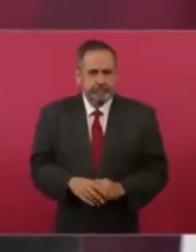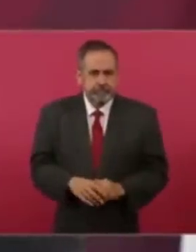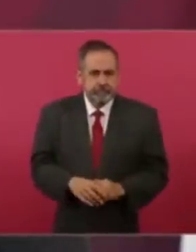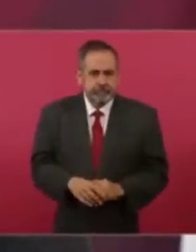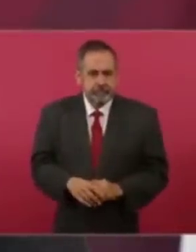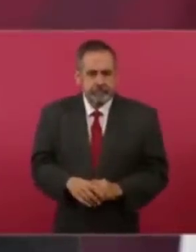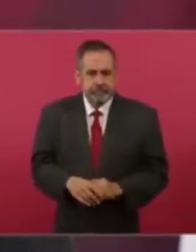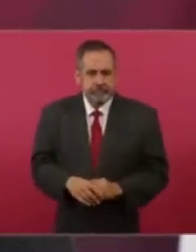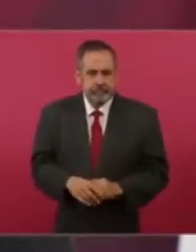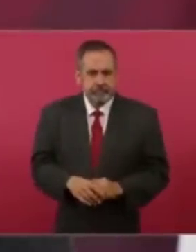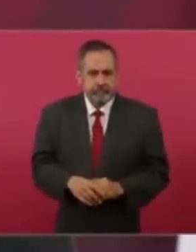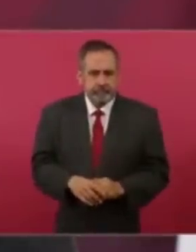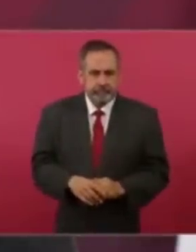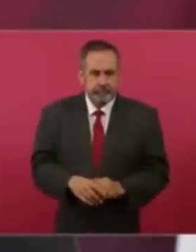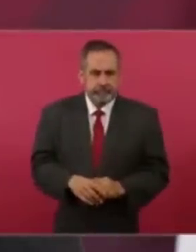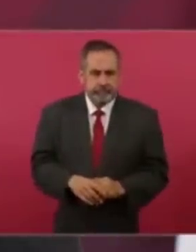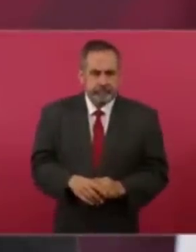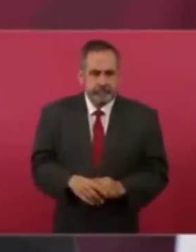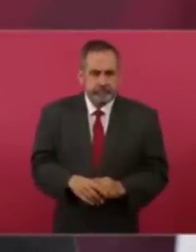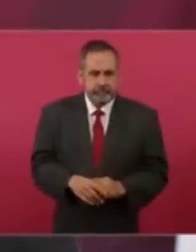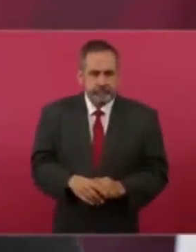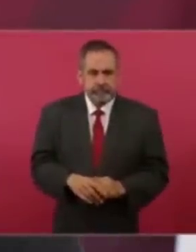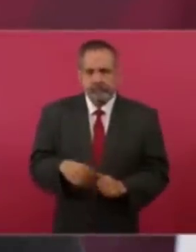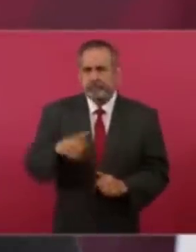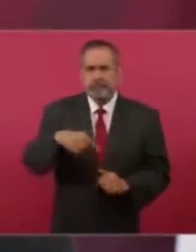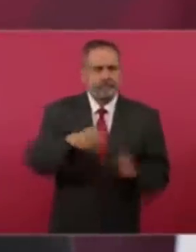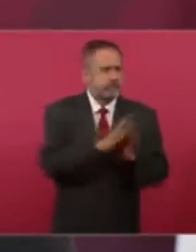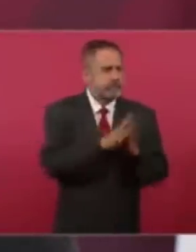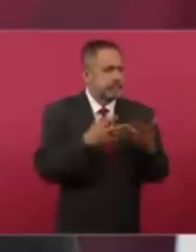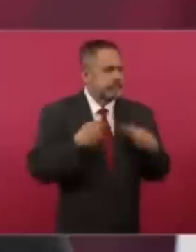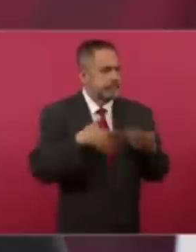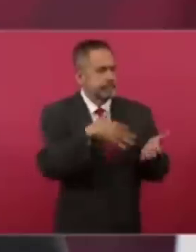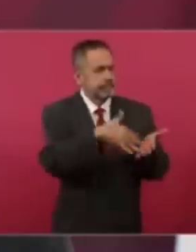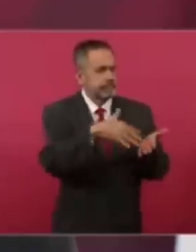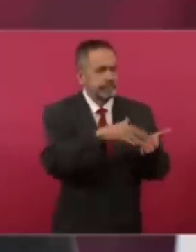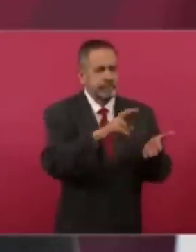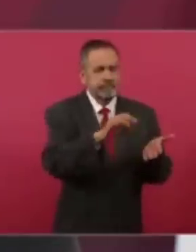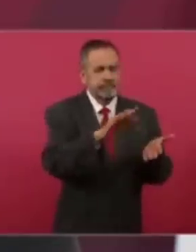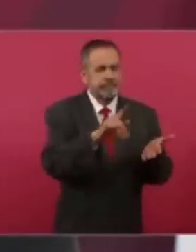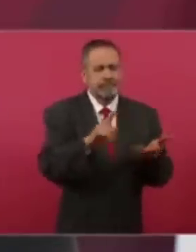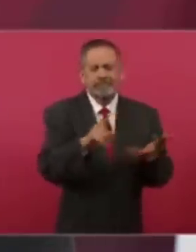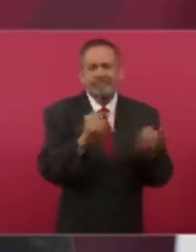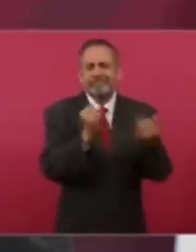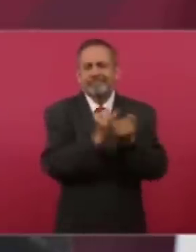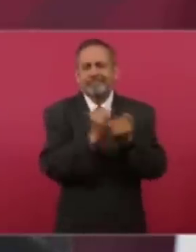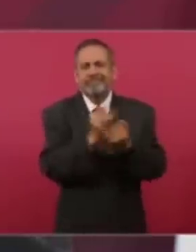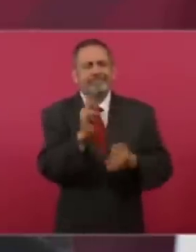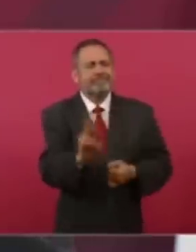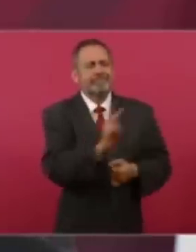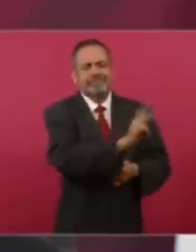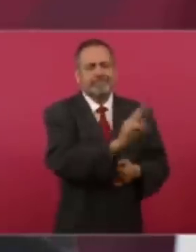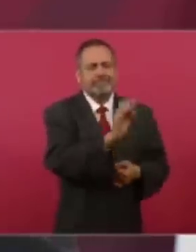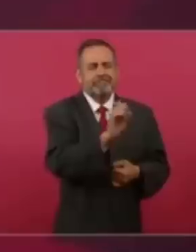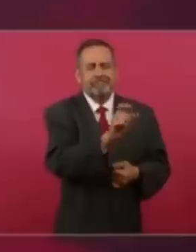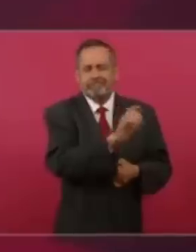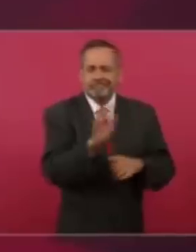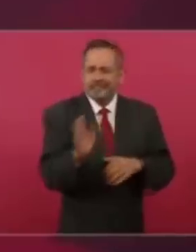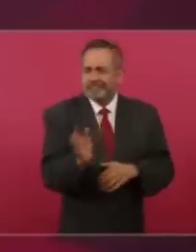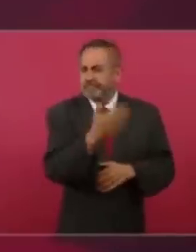no para los que leen el Reforma, esos son iguales que Fox,